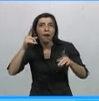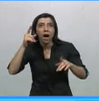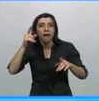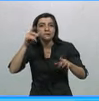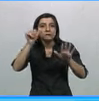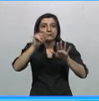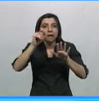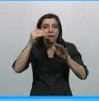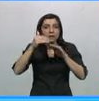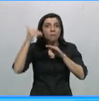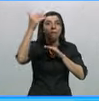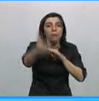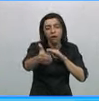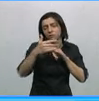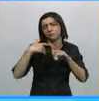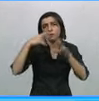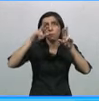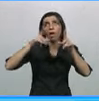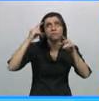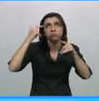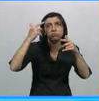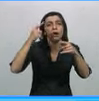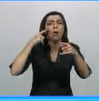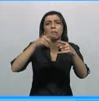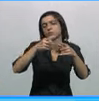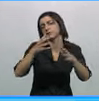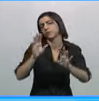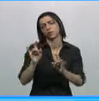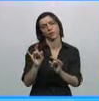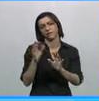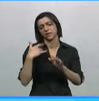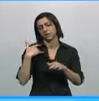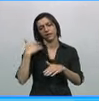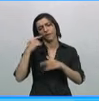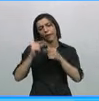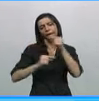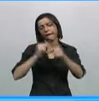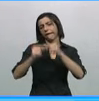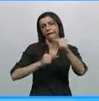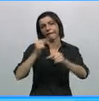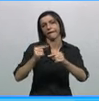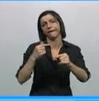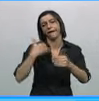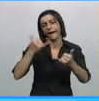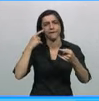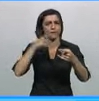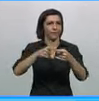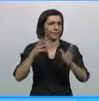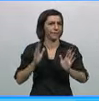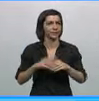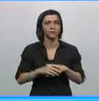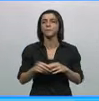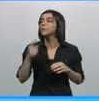creo que en algún momento se puede llegar a dar. Y de los técnicos argentinos que recién te nombraba Anita, que están dirigiendo afuera, ¿con alguno te